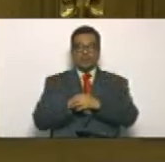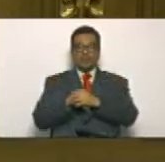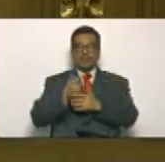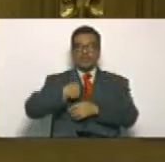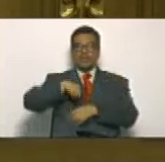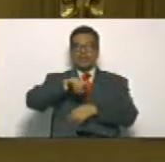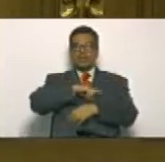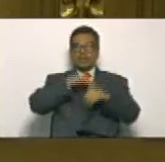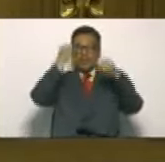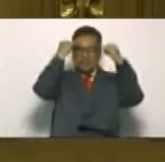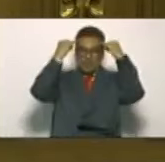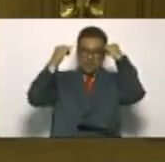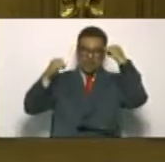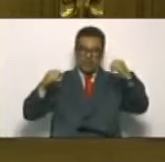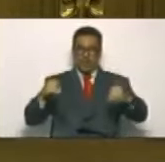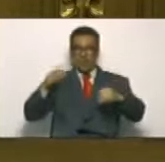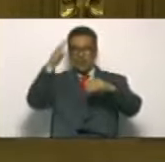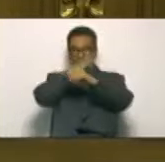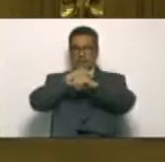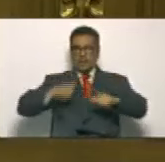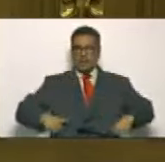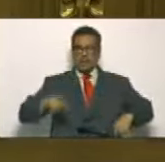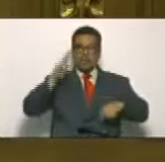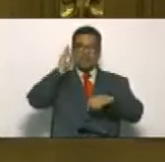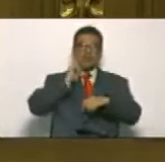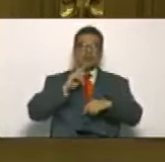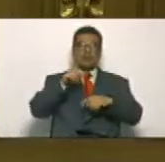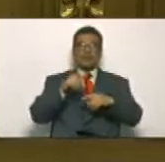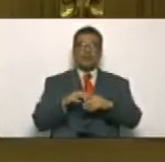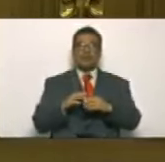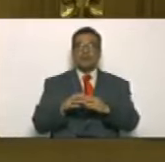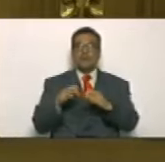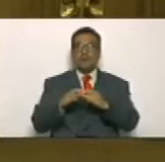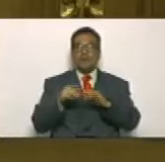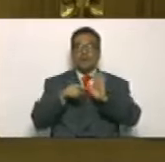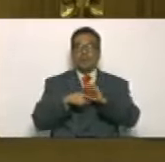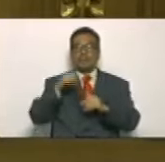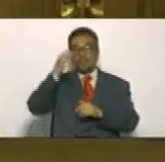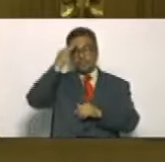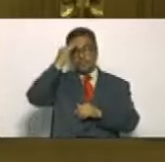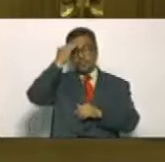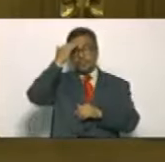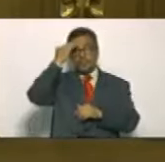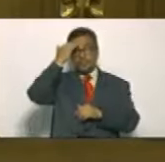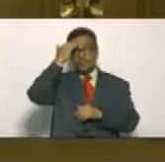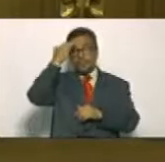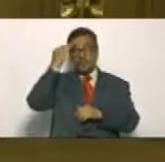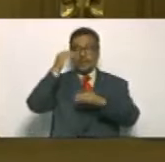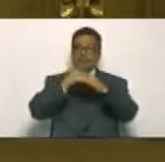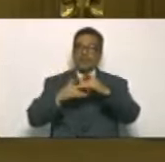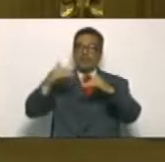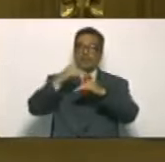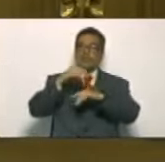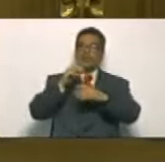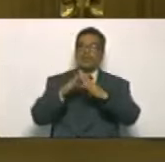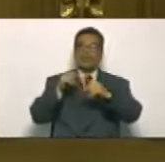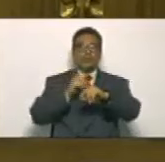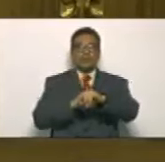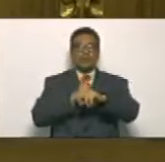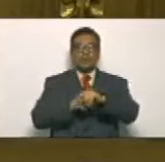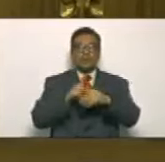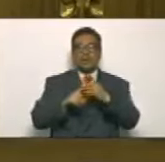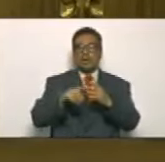la estrategia del ejército bolivariano, del ejército emancipador. Resalto en este momento